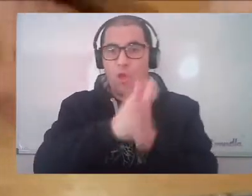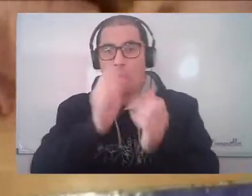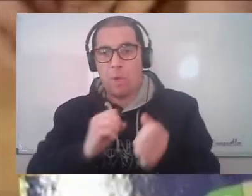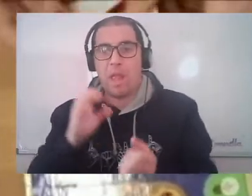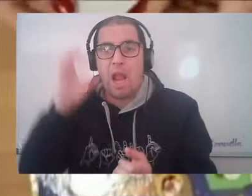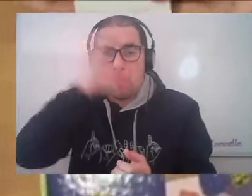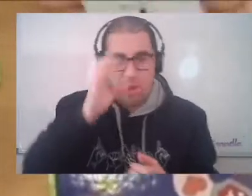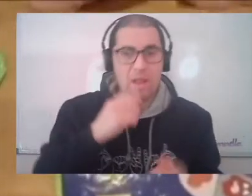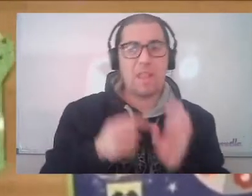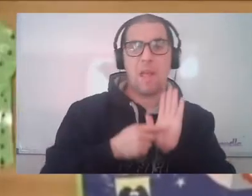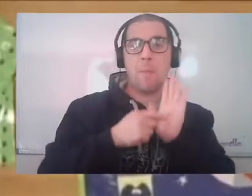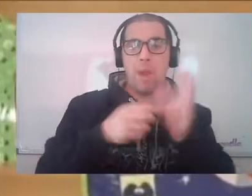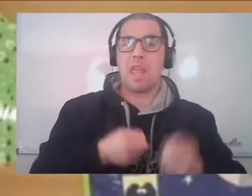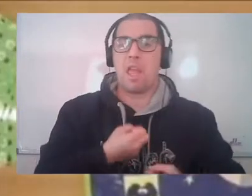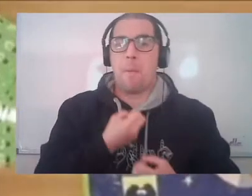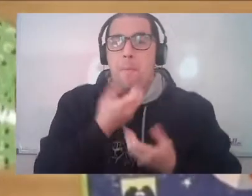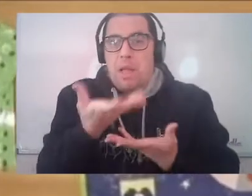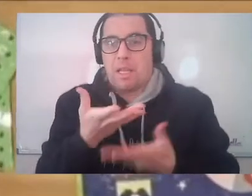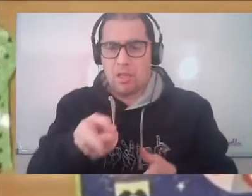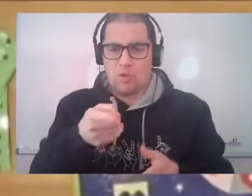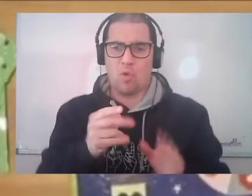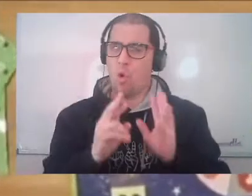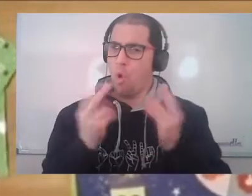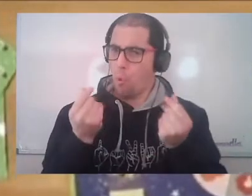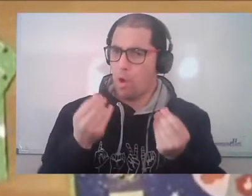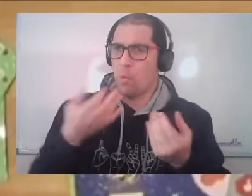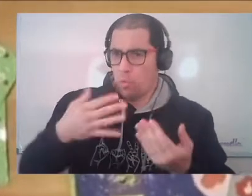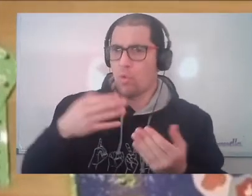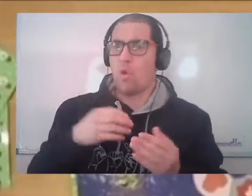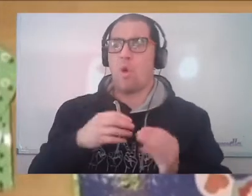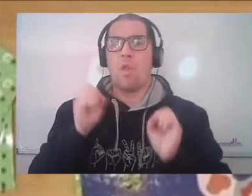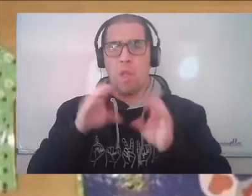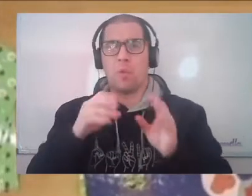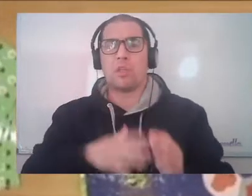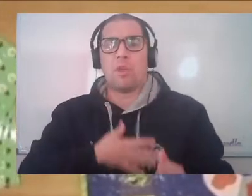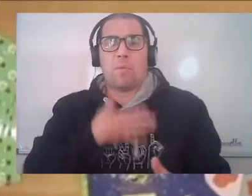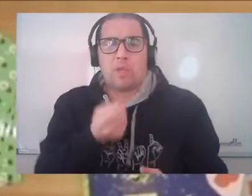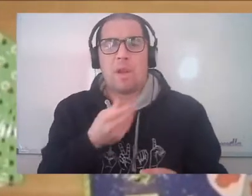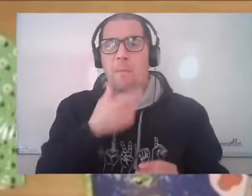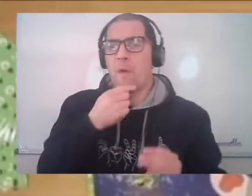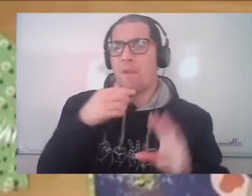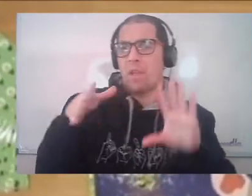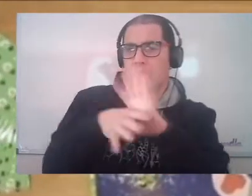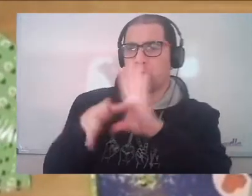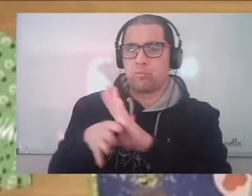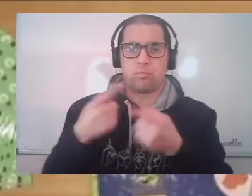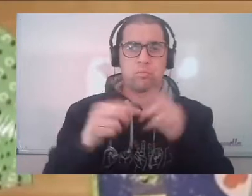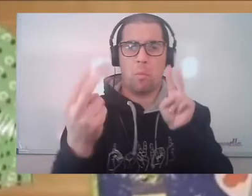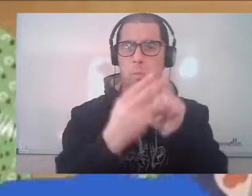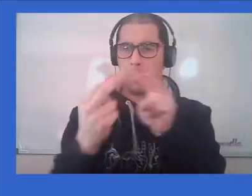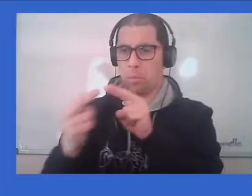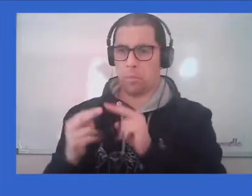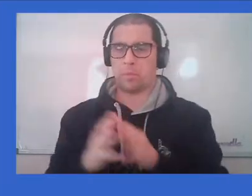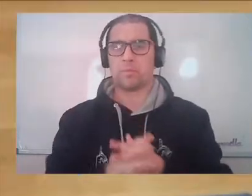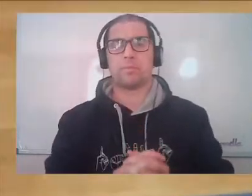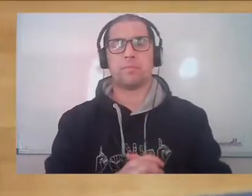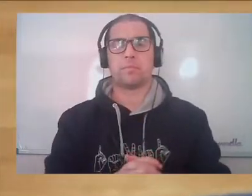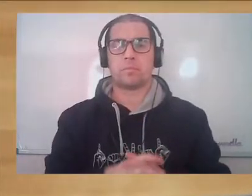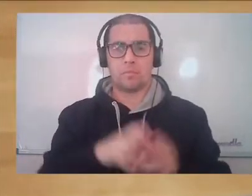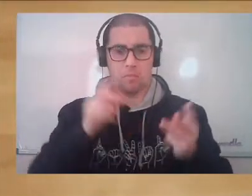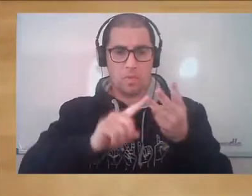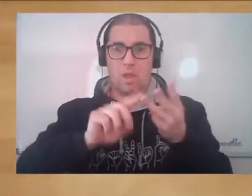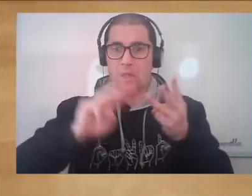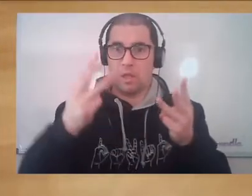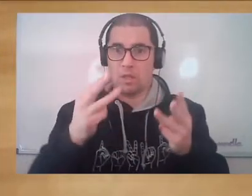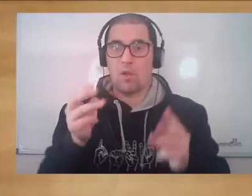expresar lo que siente un recurso de educación emocional que facilita el encuentro con las y los demás y